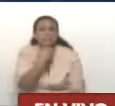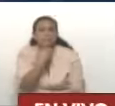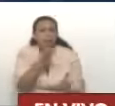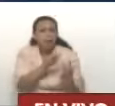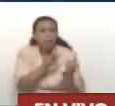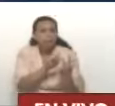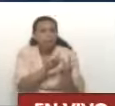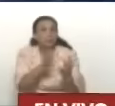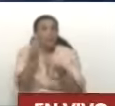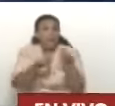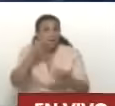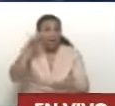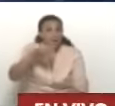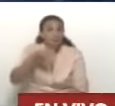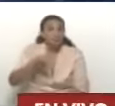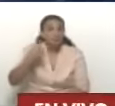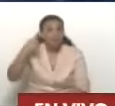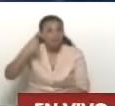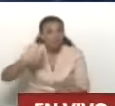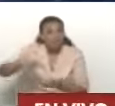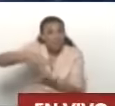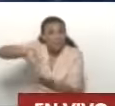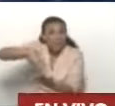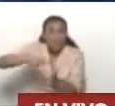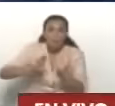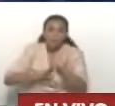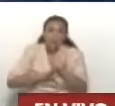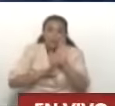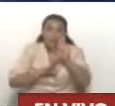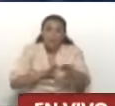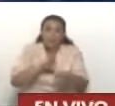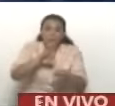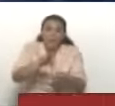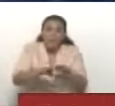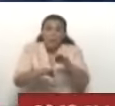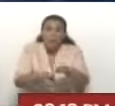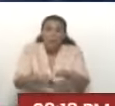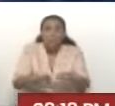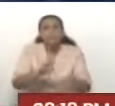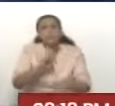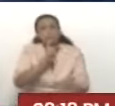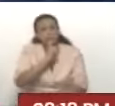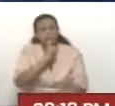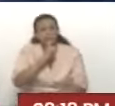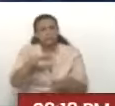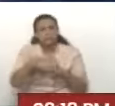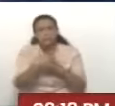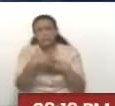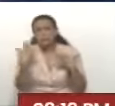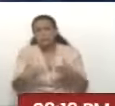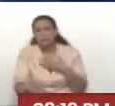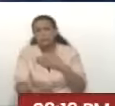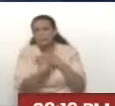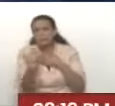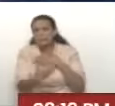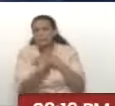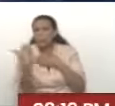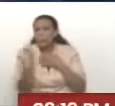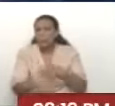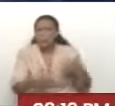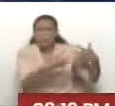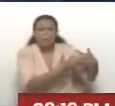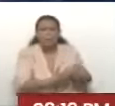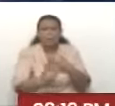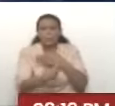realidad hecha posible de esa Monagas que crece, de esa Venezuela que crece en medio, por supuesto, de las arremetidas